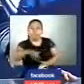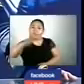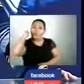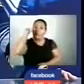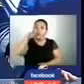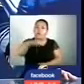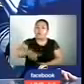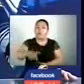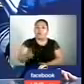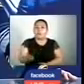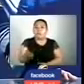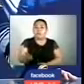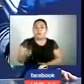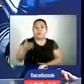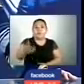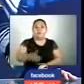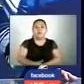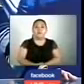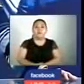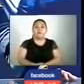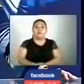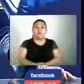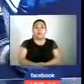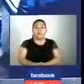de la próxima legislatura.